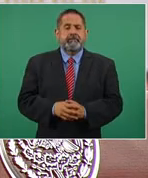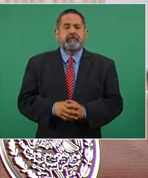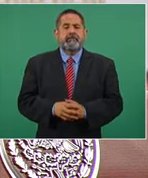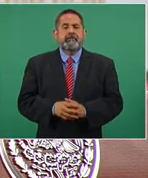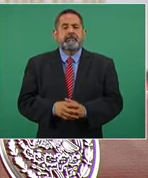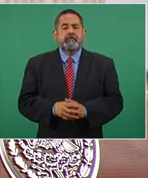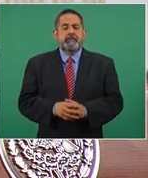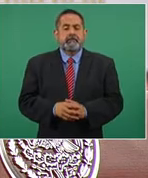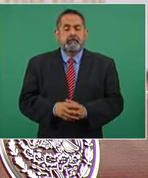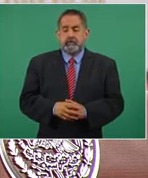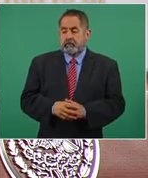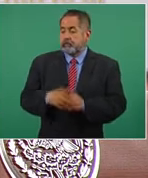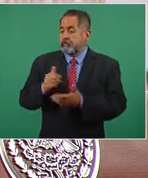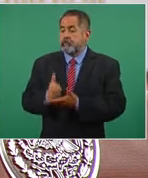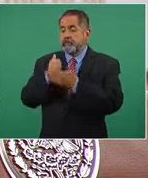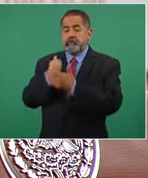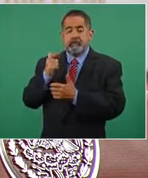y dar una respuesta